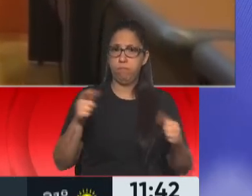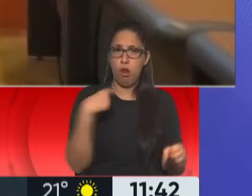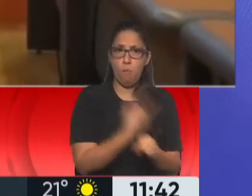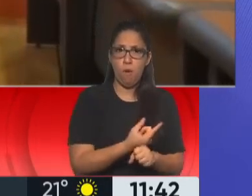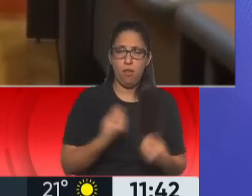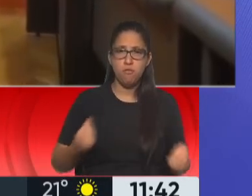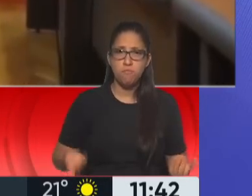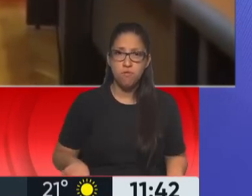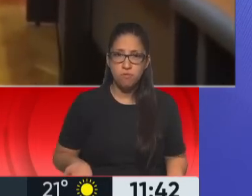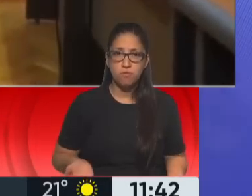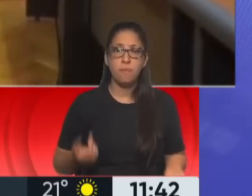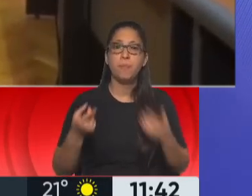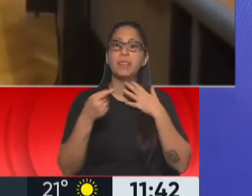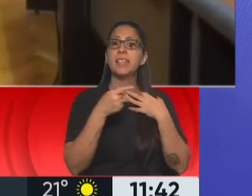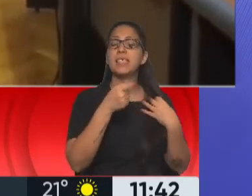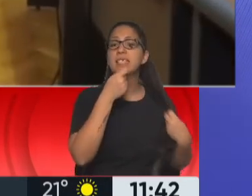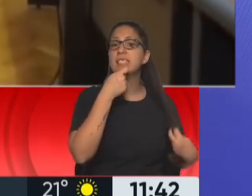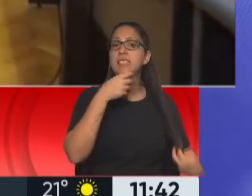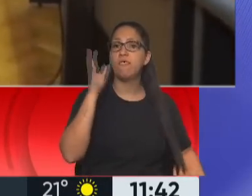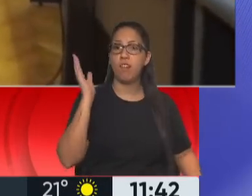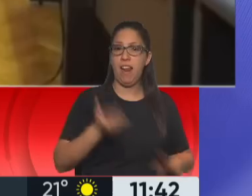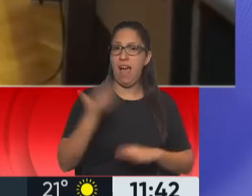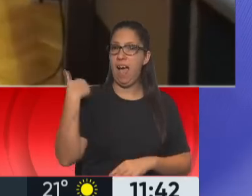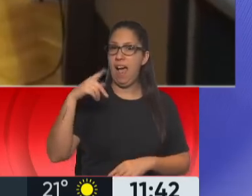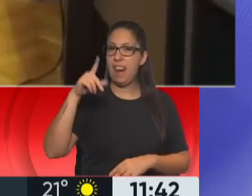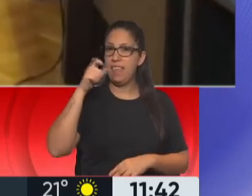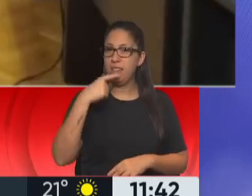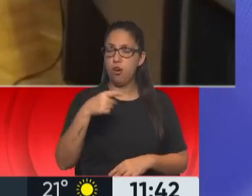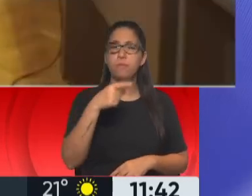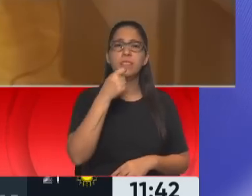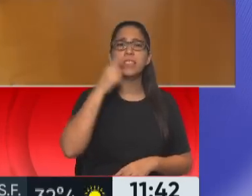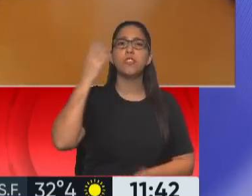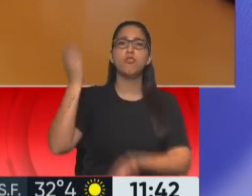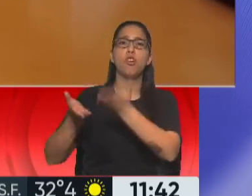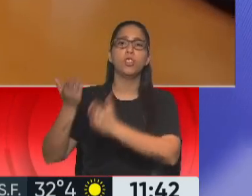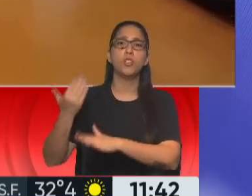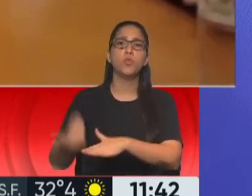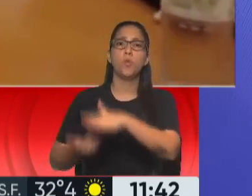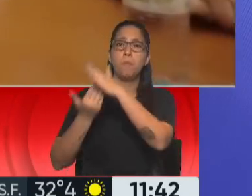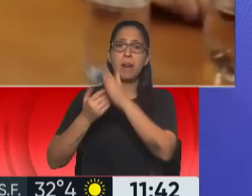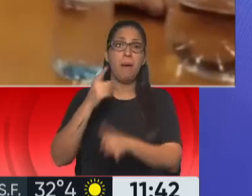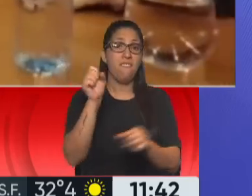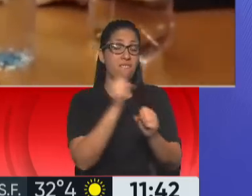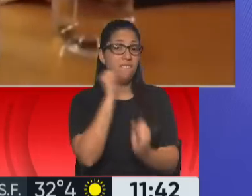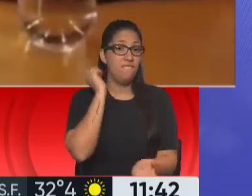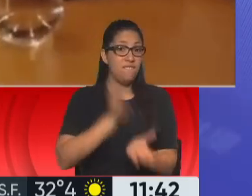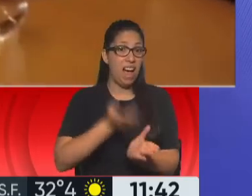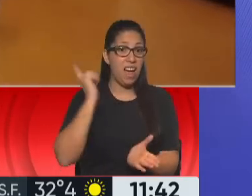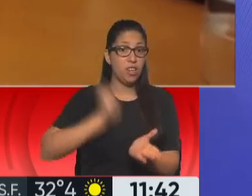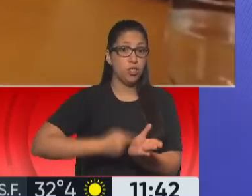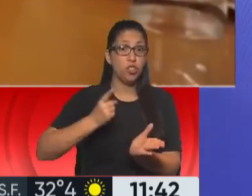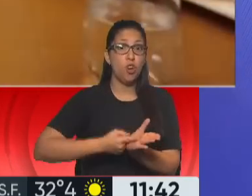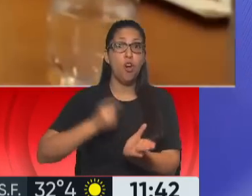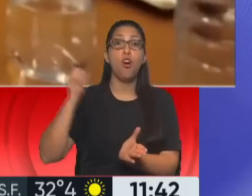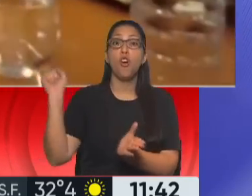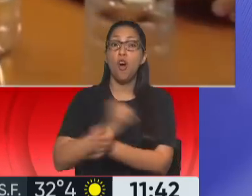Claro, ella, en el caso de que, como decía antes Ale, confirme la Corte Suprema este fallo, recién ahí quedaría